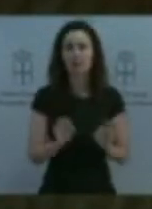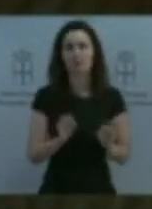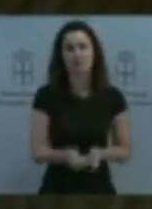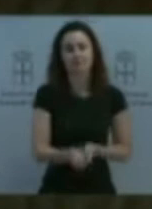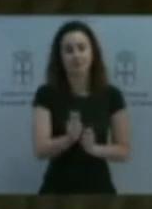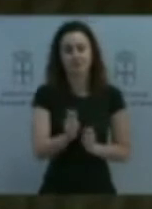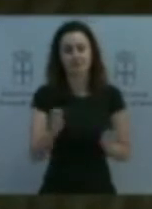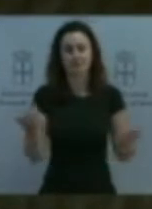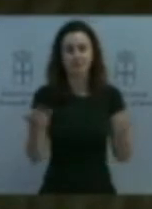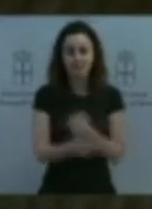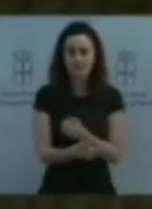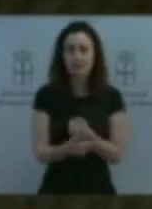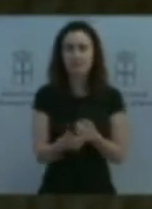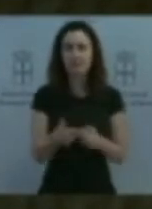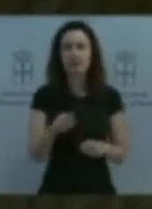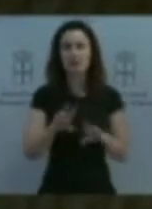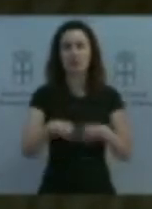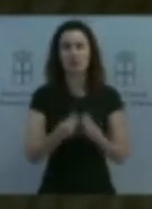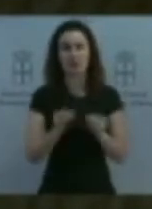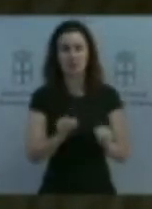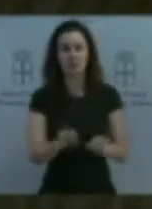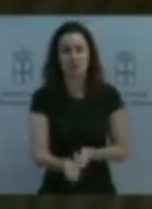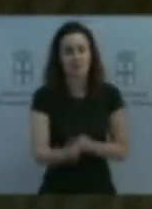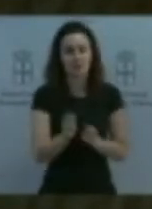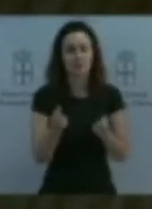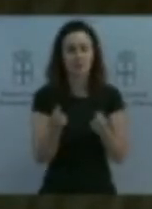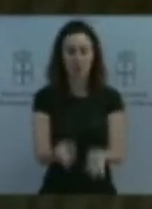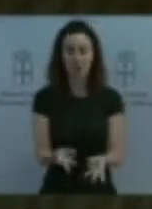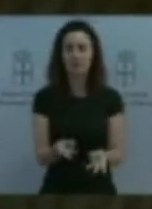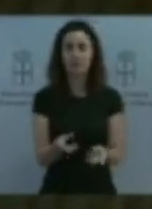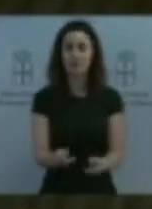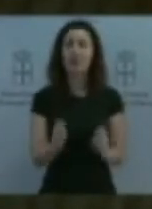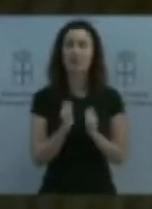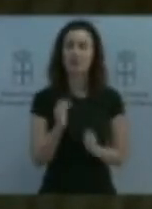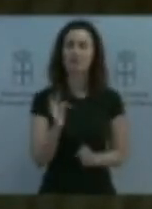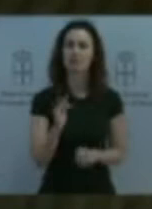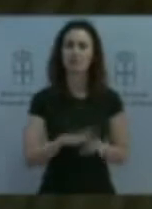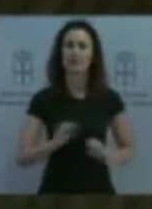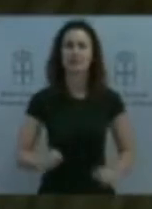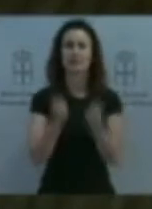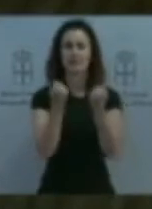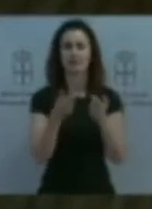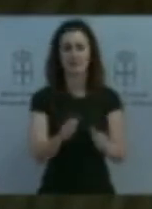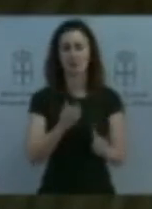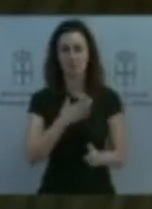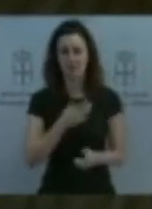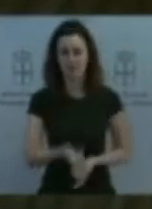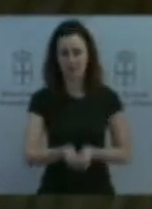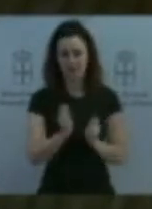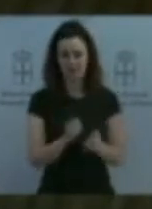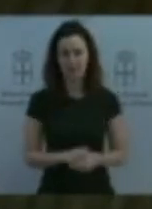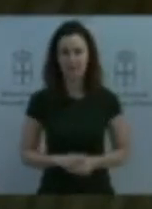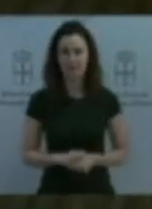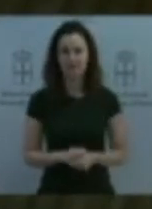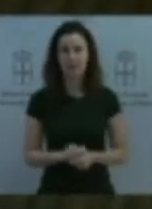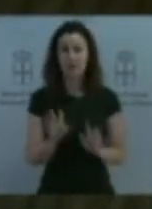de capturas y cuotas, se vuelven vitales para la supervivencia de nuestro sector pesquero. En la actualidad disponemos de 28 embarcaciones